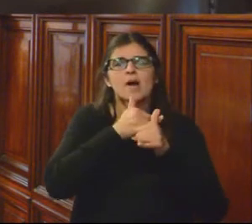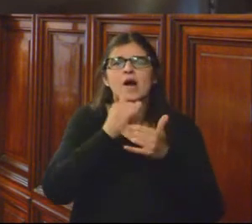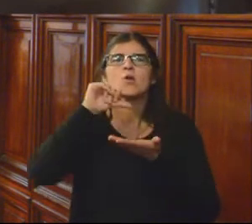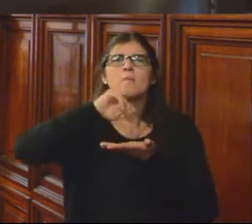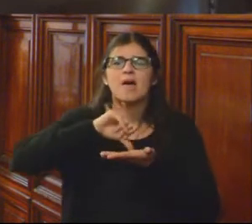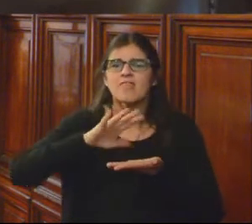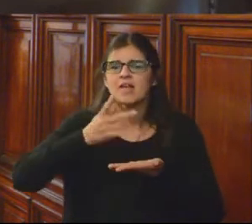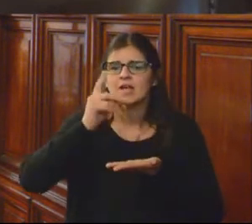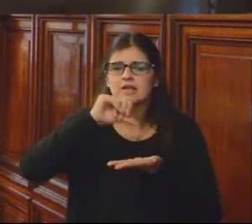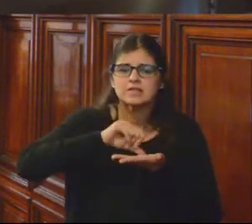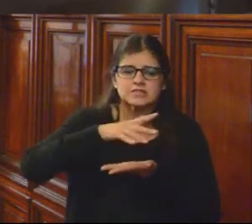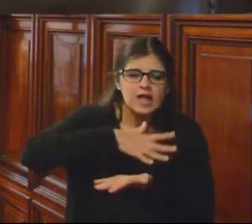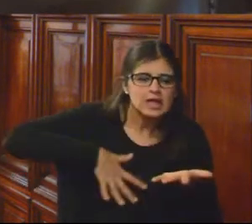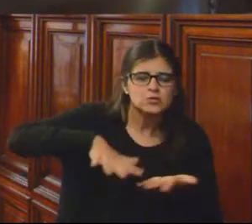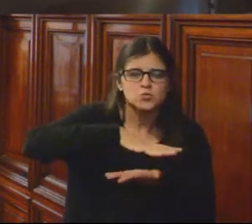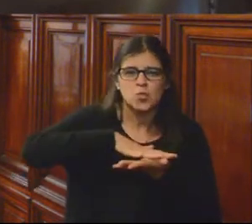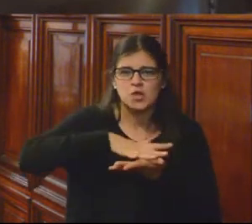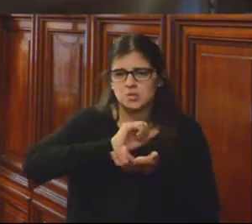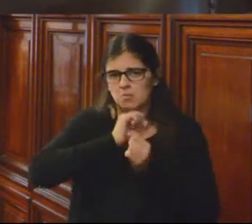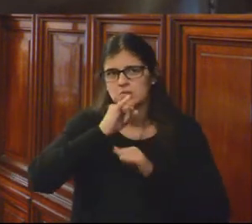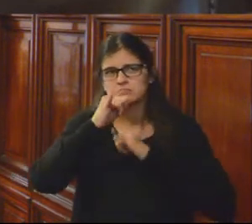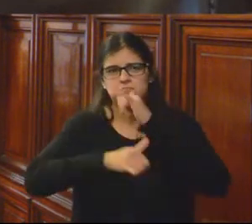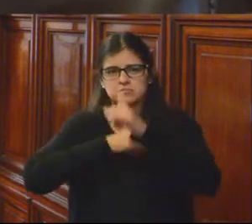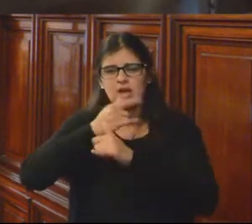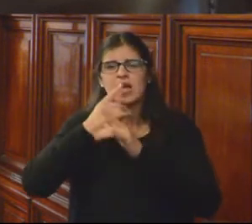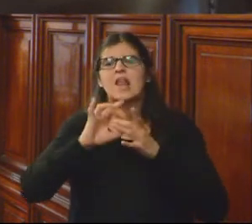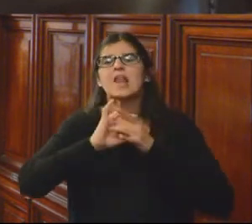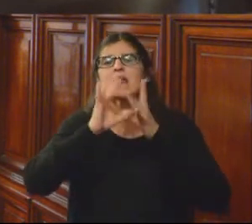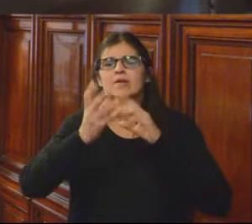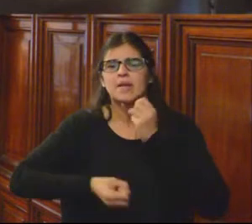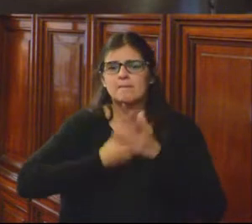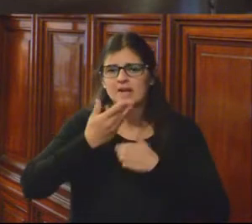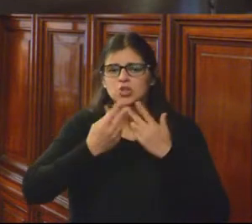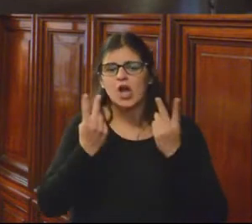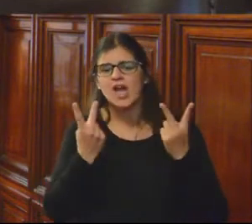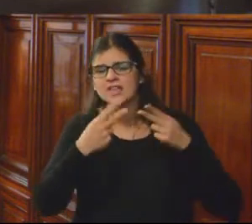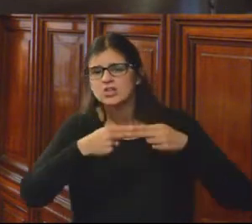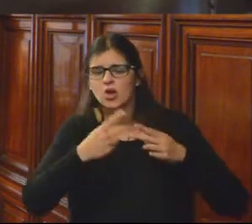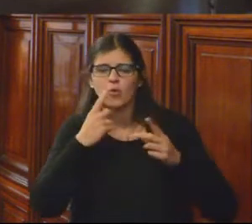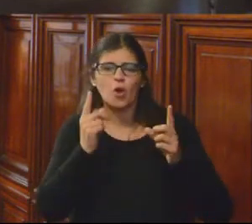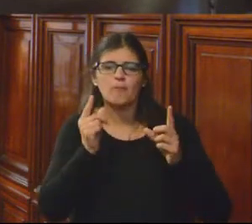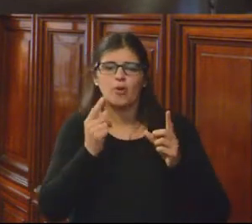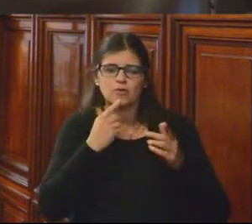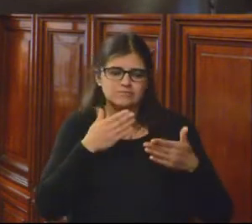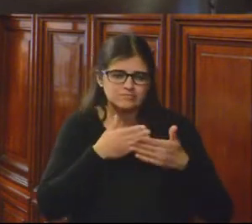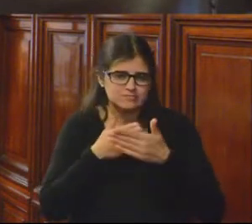país y solo admite la libertad de expresión restricciones muy limitadas y que tienen que ver con situaciones de incitación